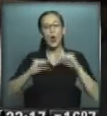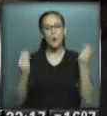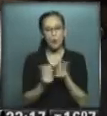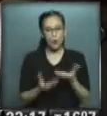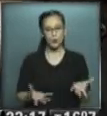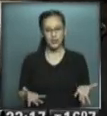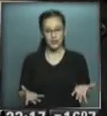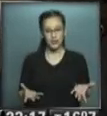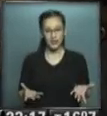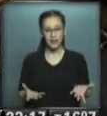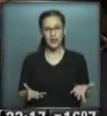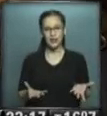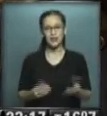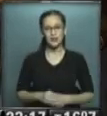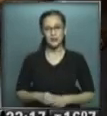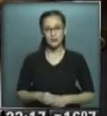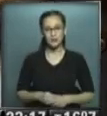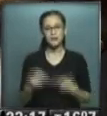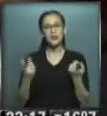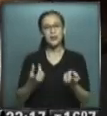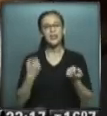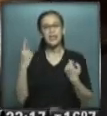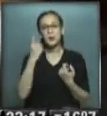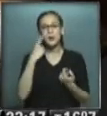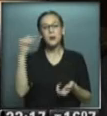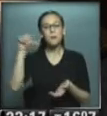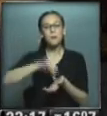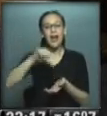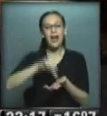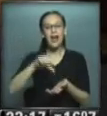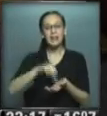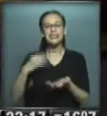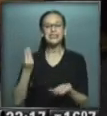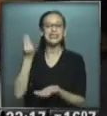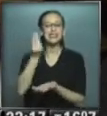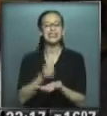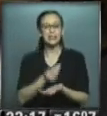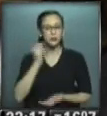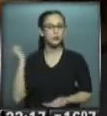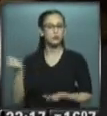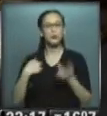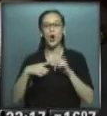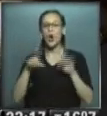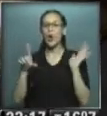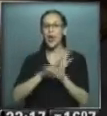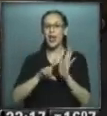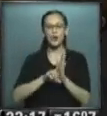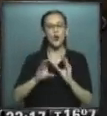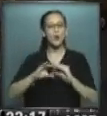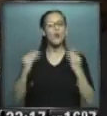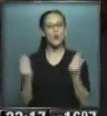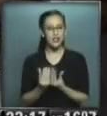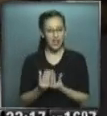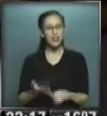LGTBI argentina, una comunidad que vive en un país donde es referencia en materia legales para nuestra comunidad, para